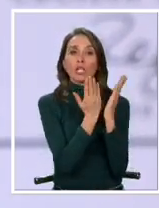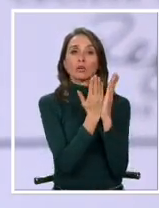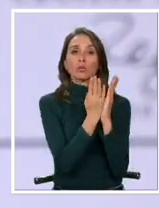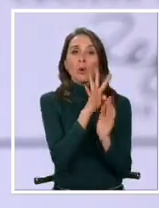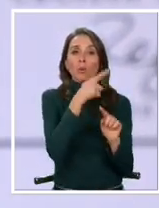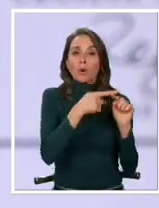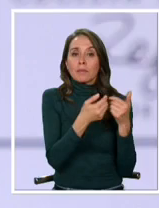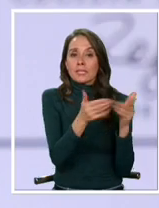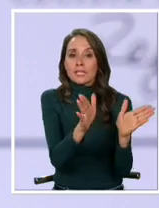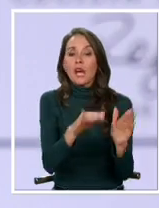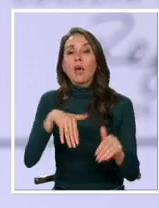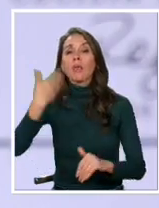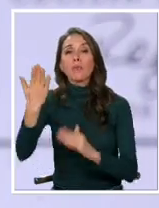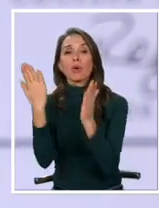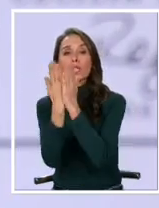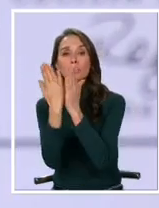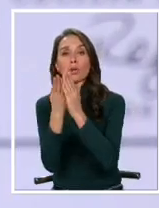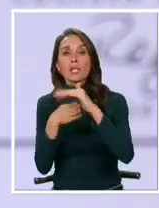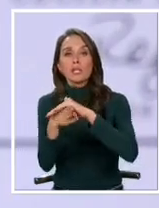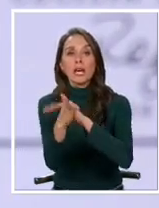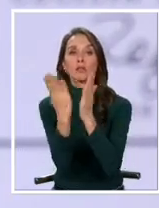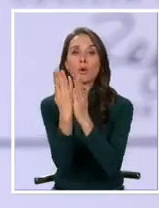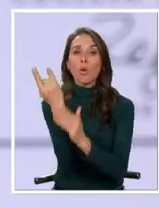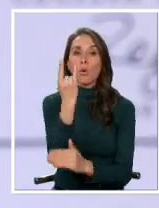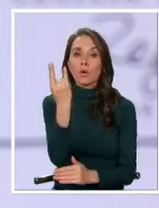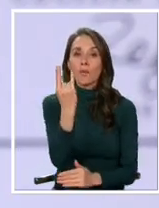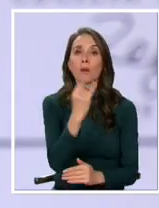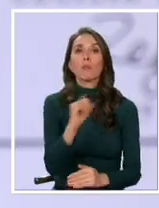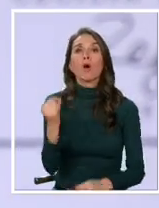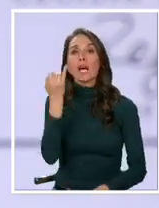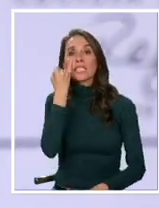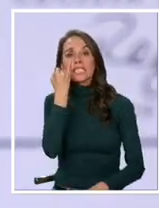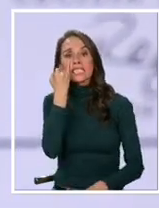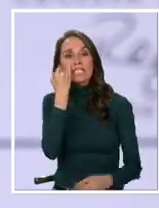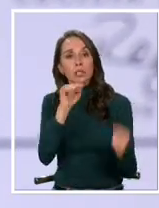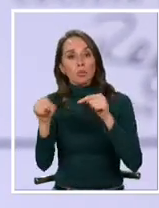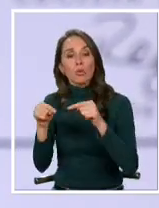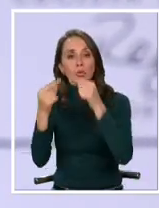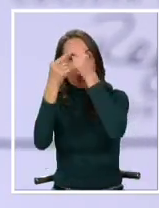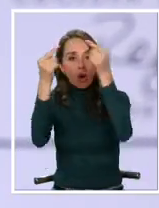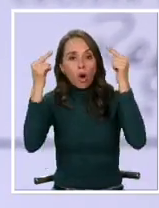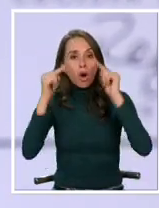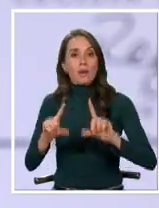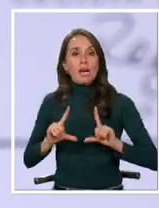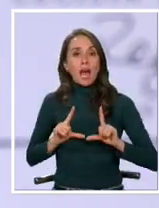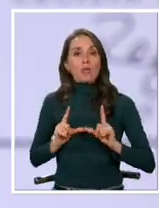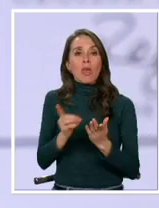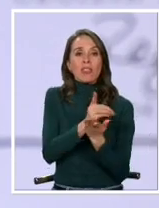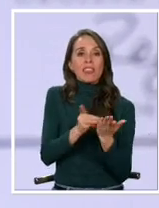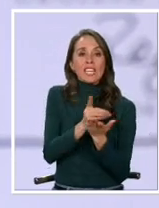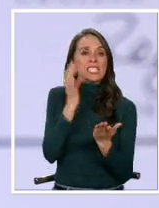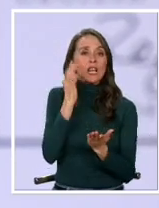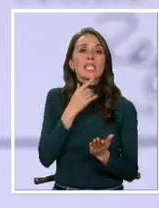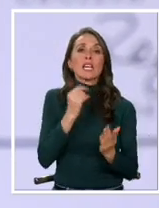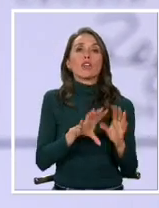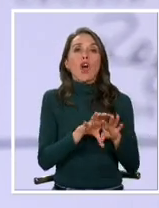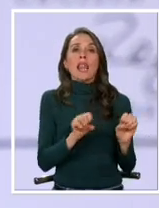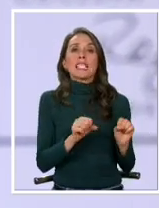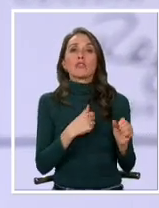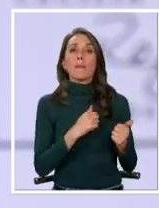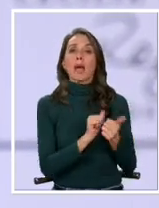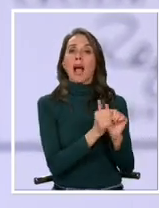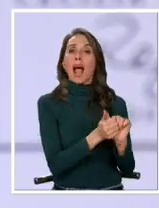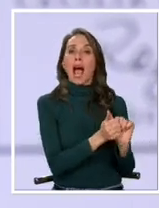colegio después estudié entré a estudiar a la universidad después me fui a un instituto me gradué como diseñadora y yo quería tener mi carrera yo no